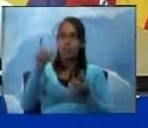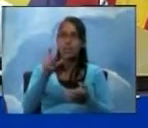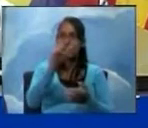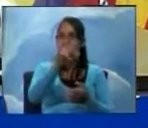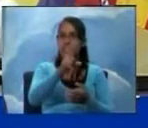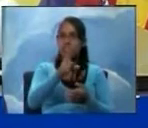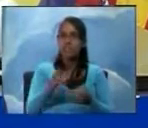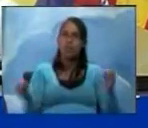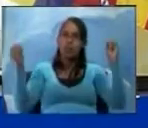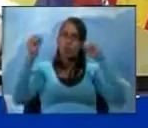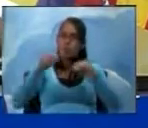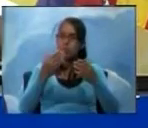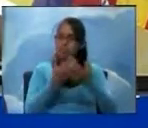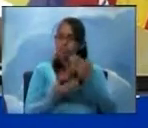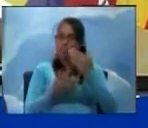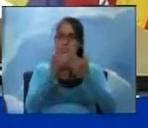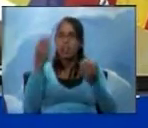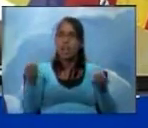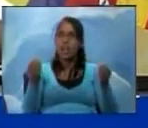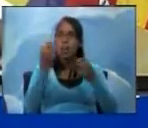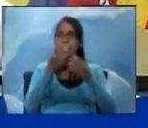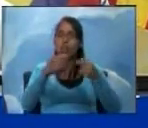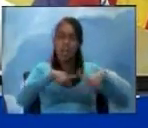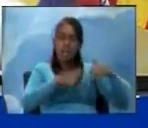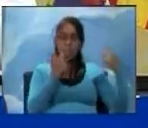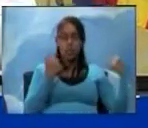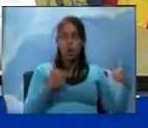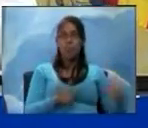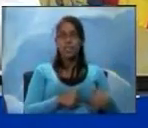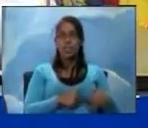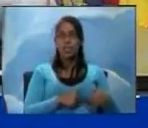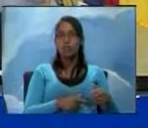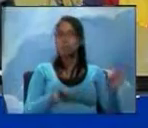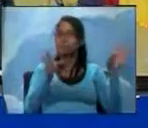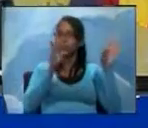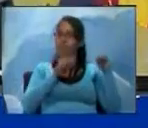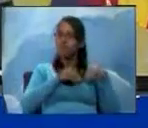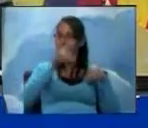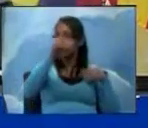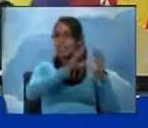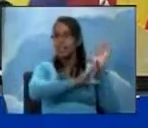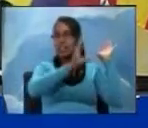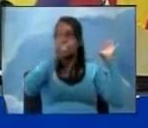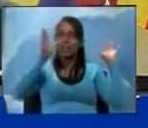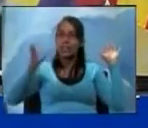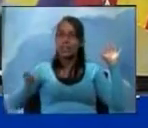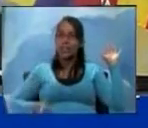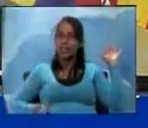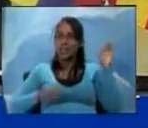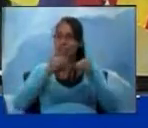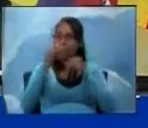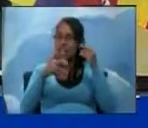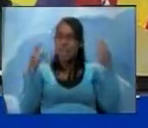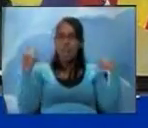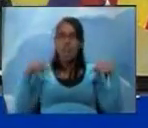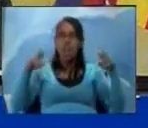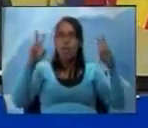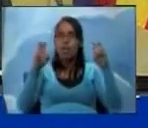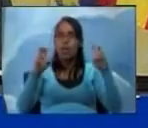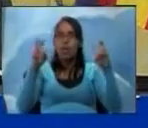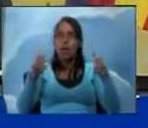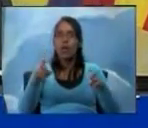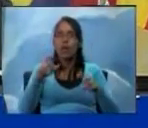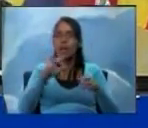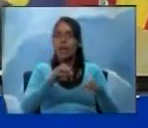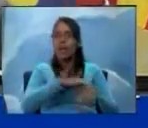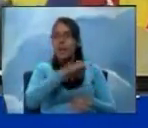enseñanza, nos vamos a poner la mano aquí en el corazón y vamos a ser renovados en